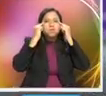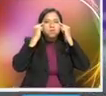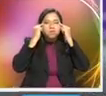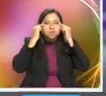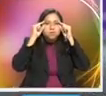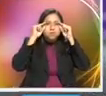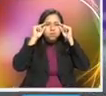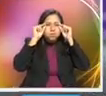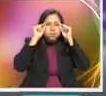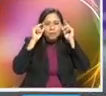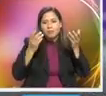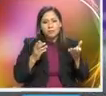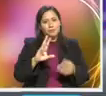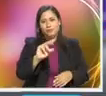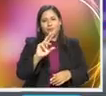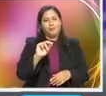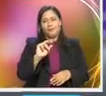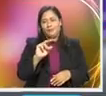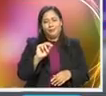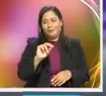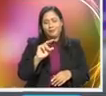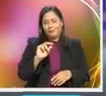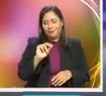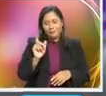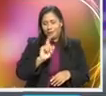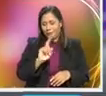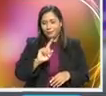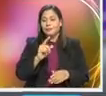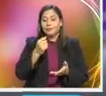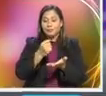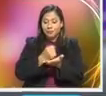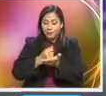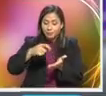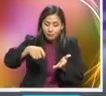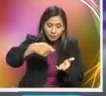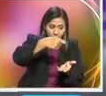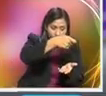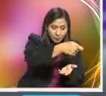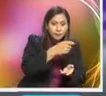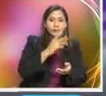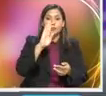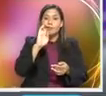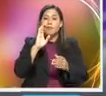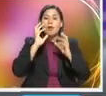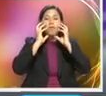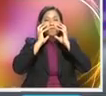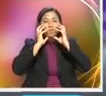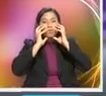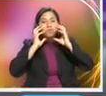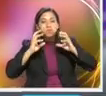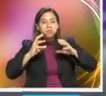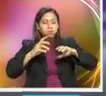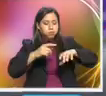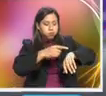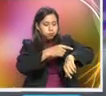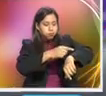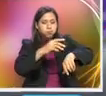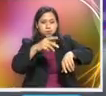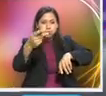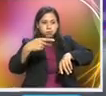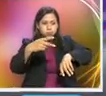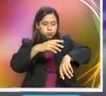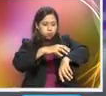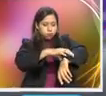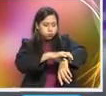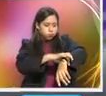no. Eso ya pasó de moda, las campañas de papillas donde salían los bebés bien gorditos. Con anillos en las piernas incluso.